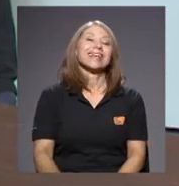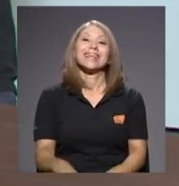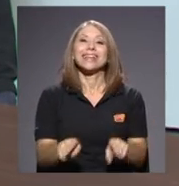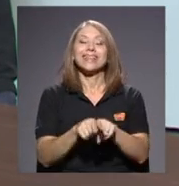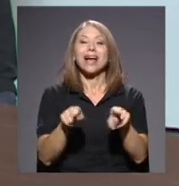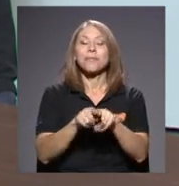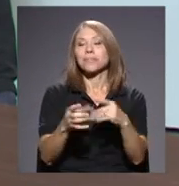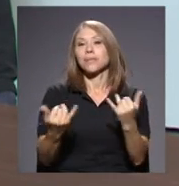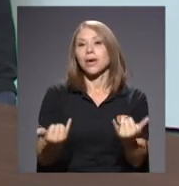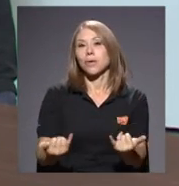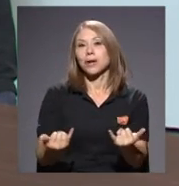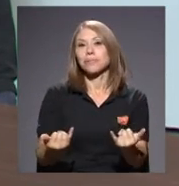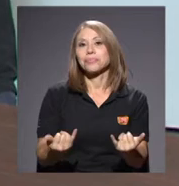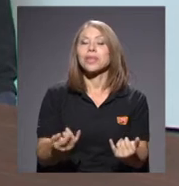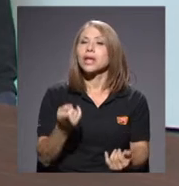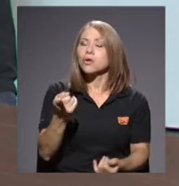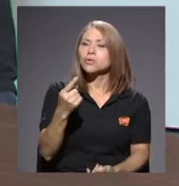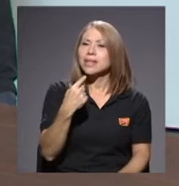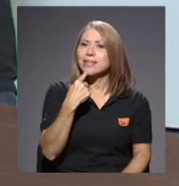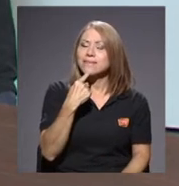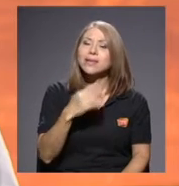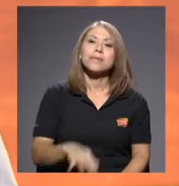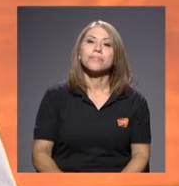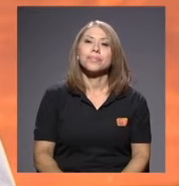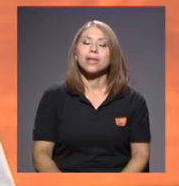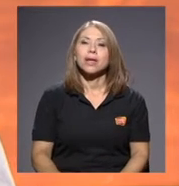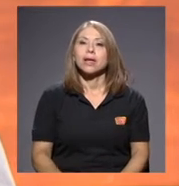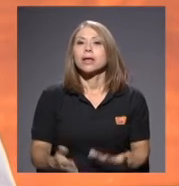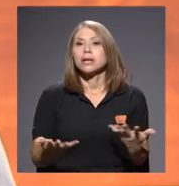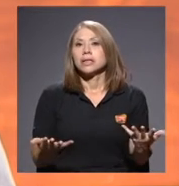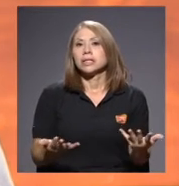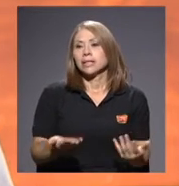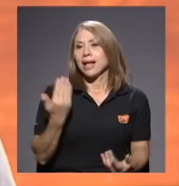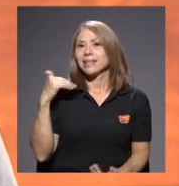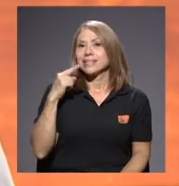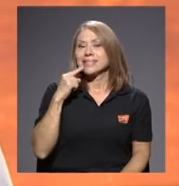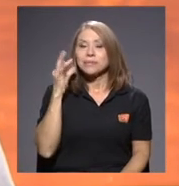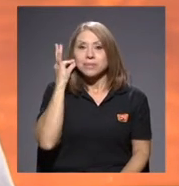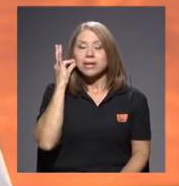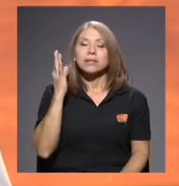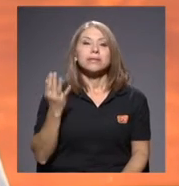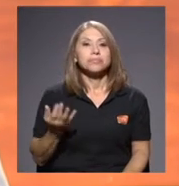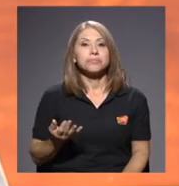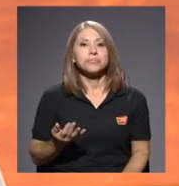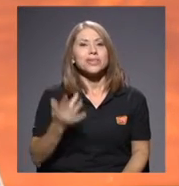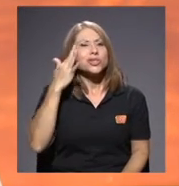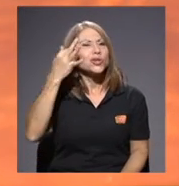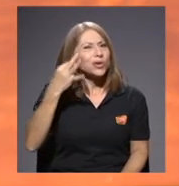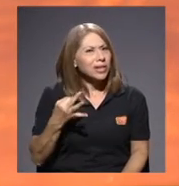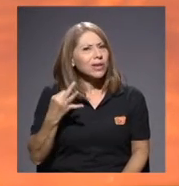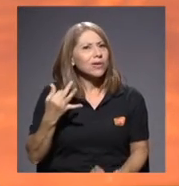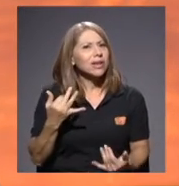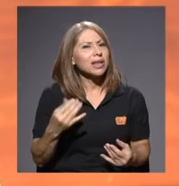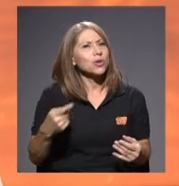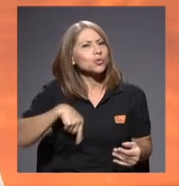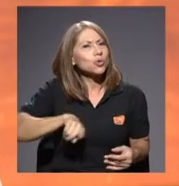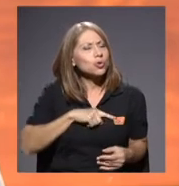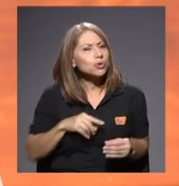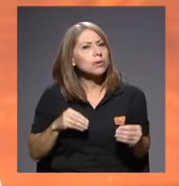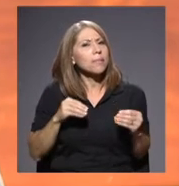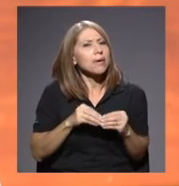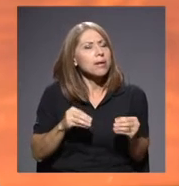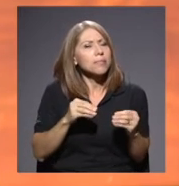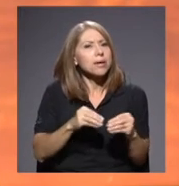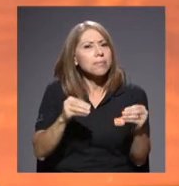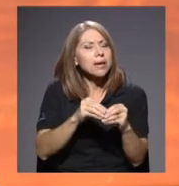y ahora que usted planteaba eso, quiero remachar con lo que planteaba Margarita, porque creo que cada vez más tenemos que ponerle atención a esa elección